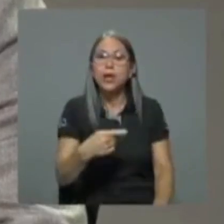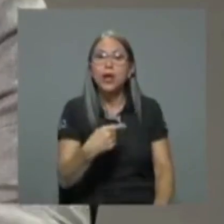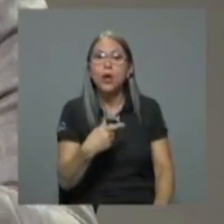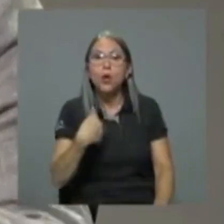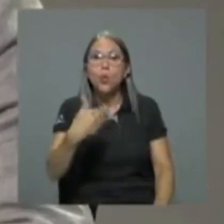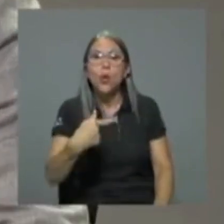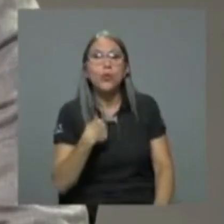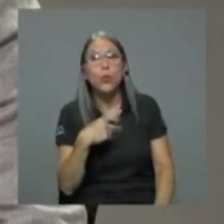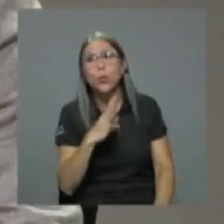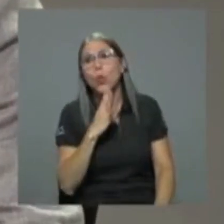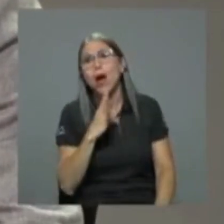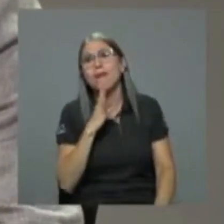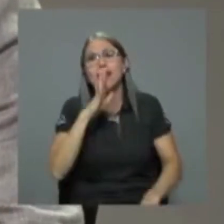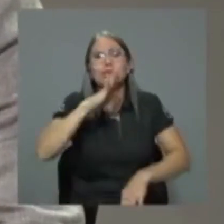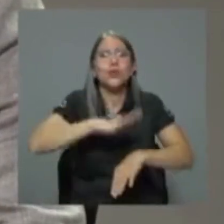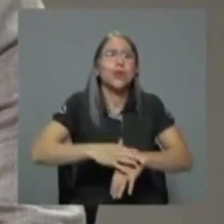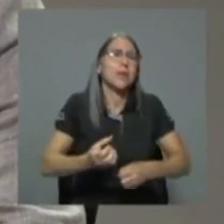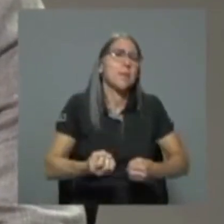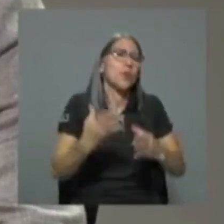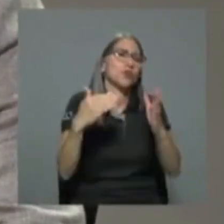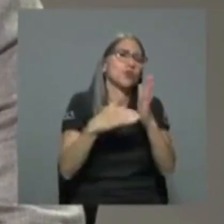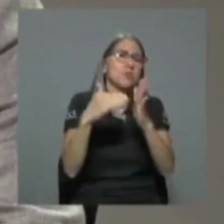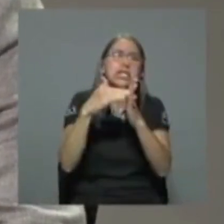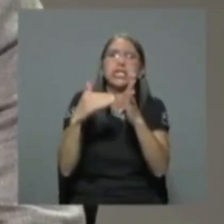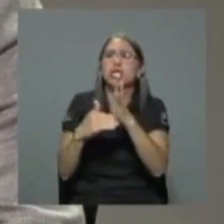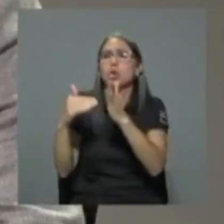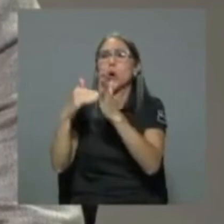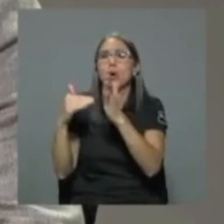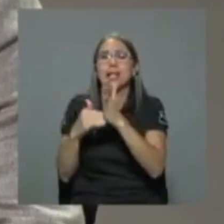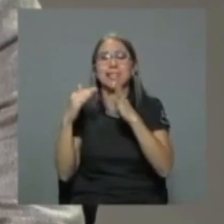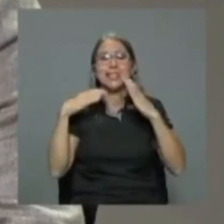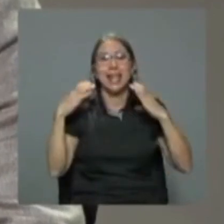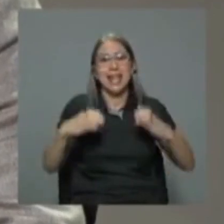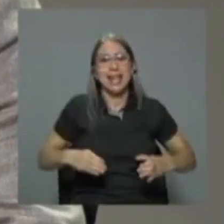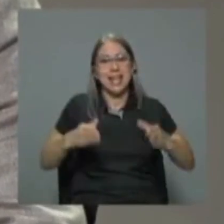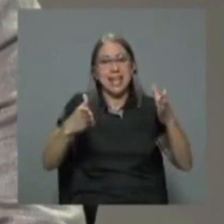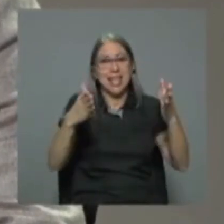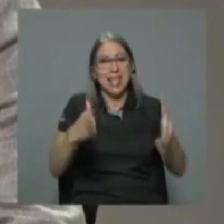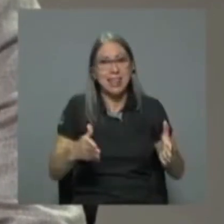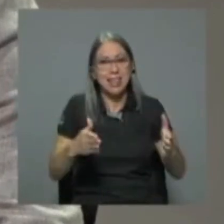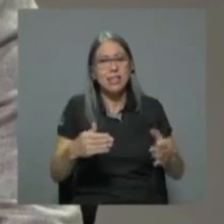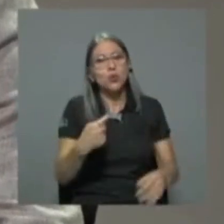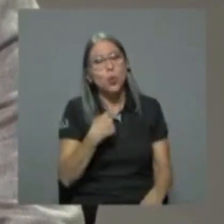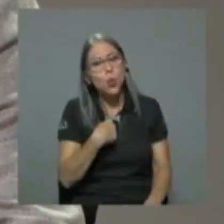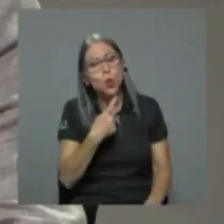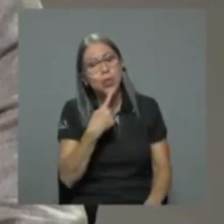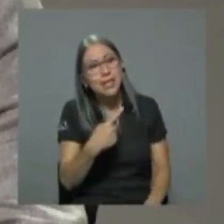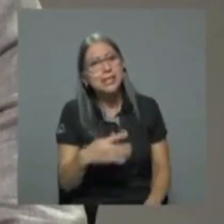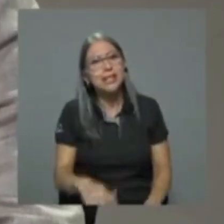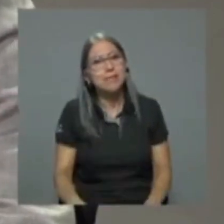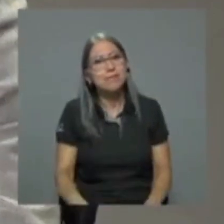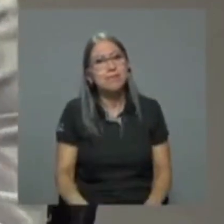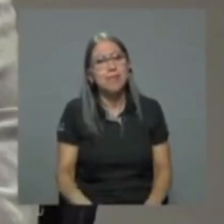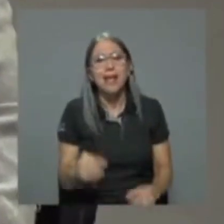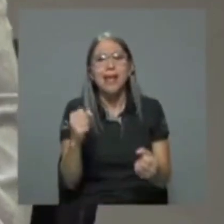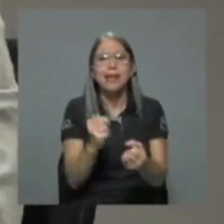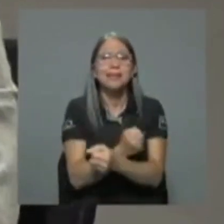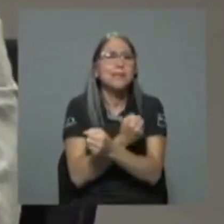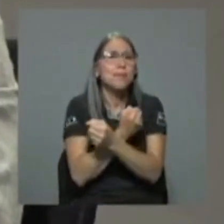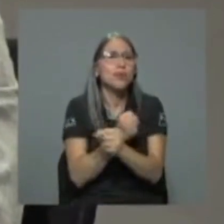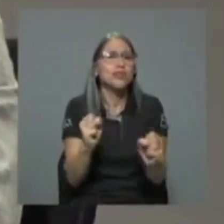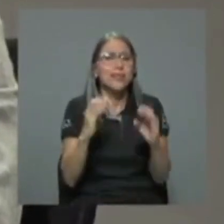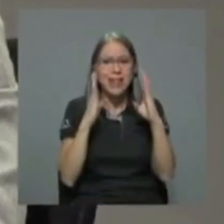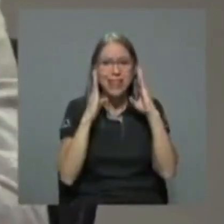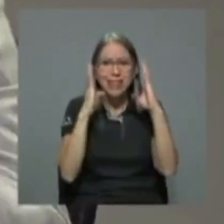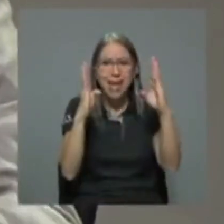de millones de clientes, que literalmente es así, uno dice, es que es imposible